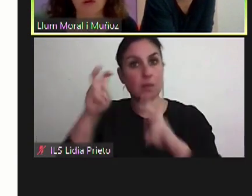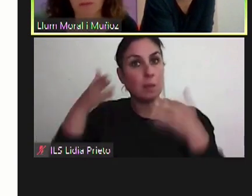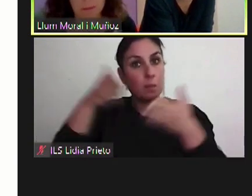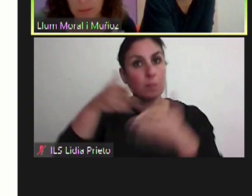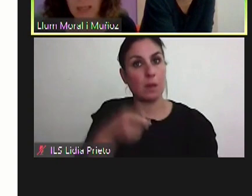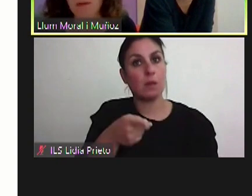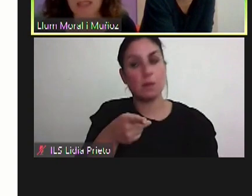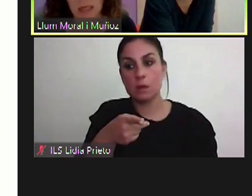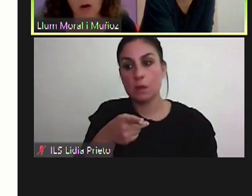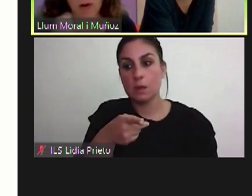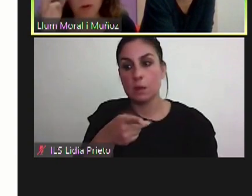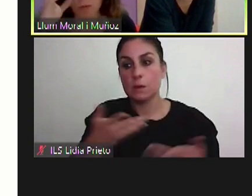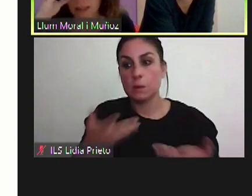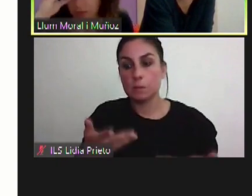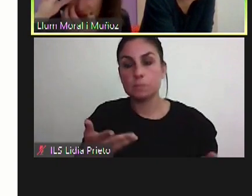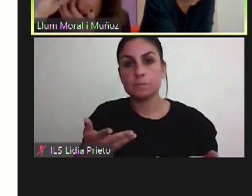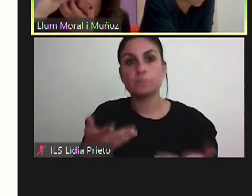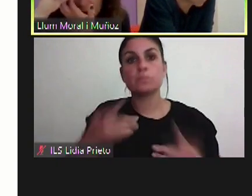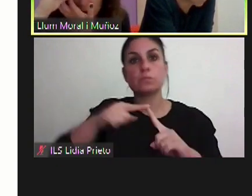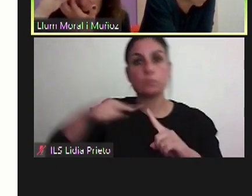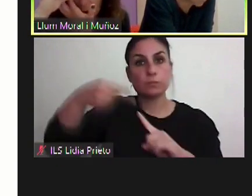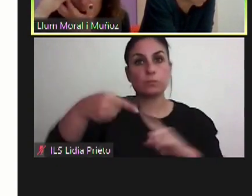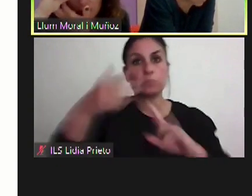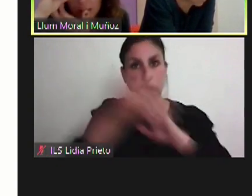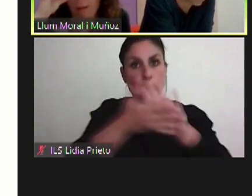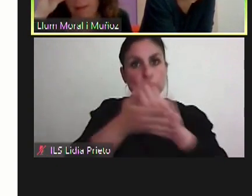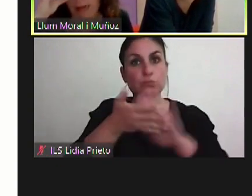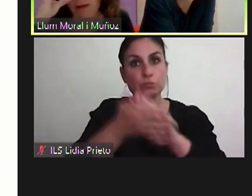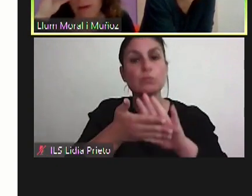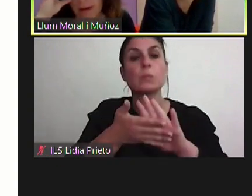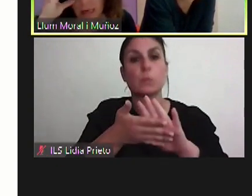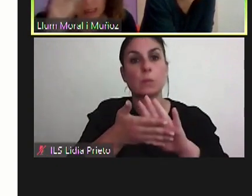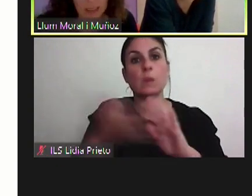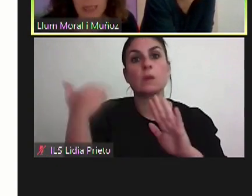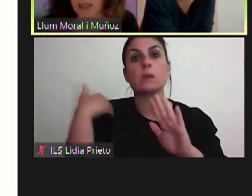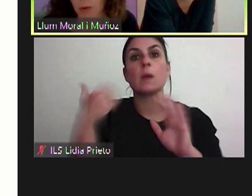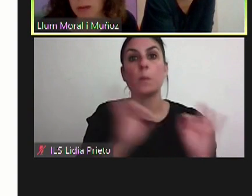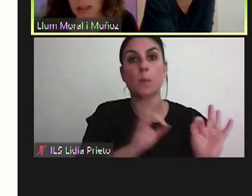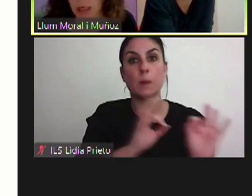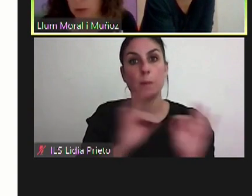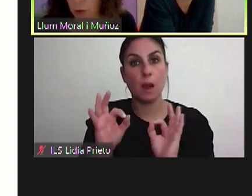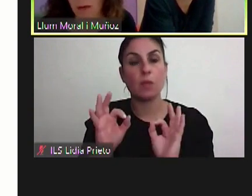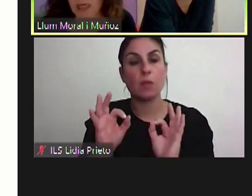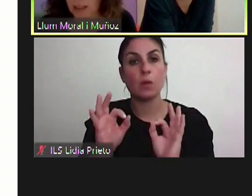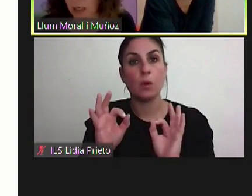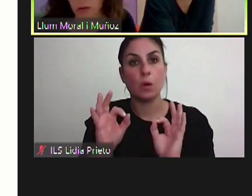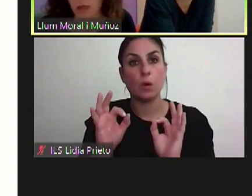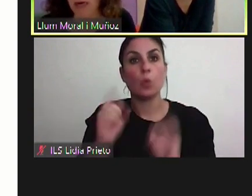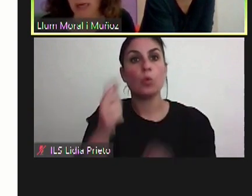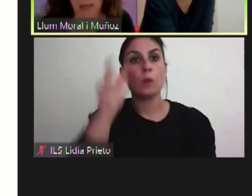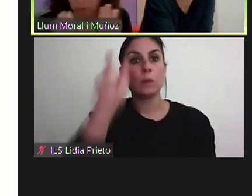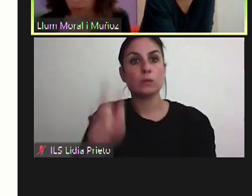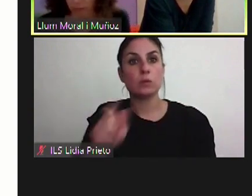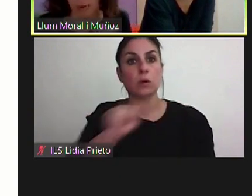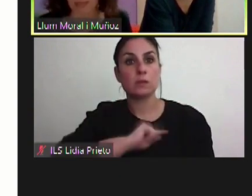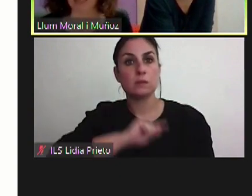respecto. Parte de base, y lo hablaremos más adelante, aunque no teníamos la diapo preparada, nadie se puede sentir responsable de tener que